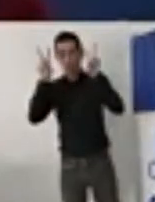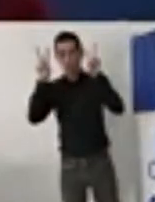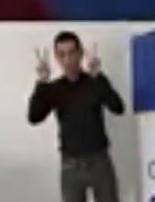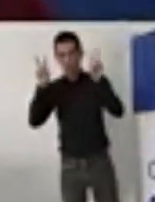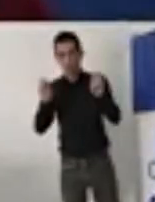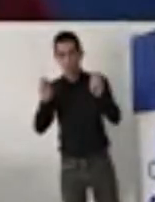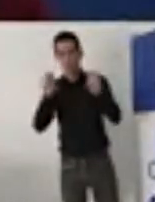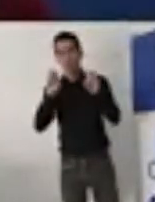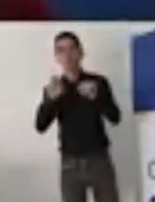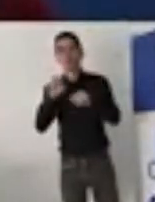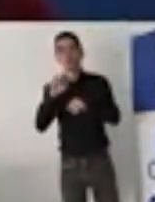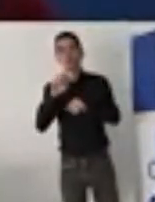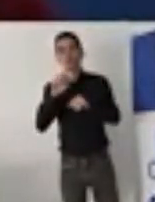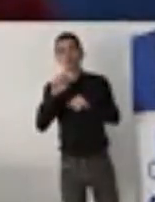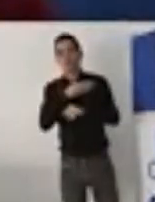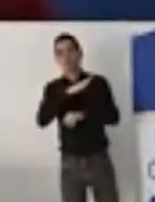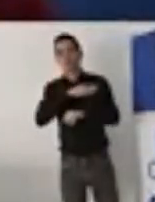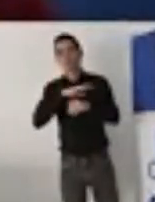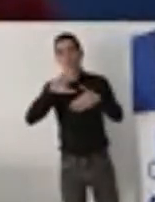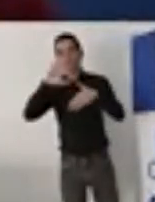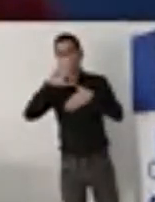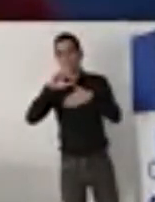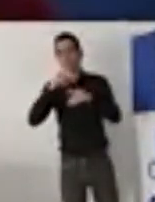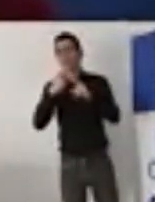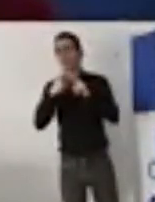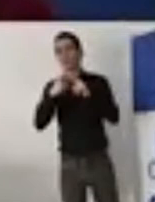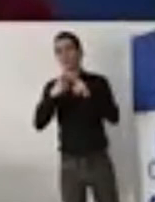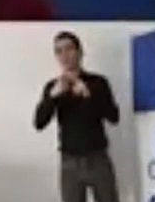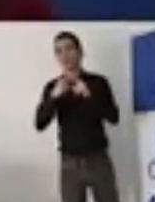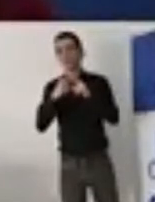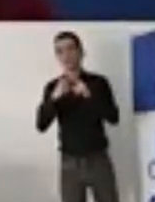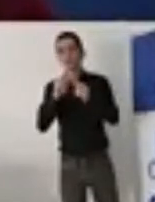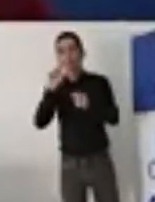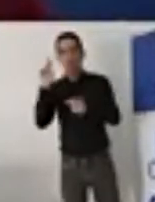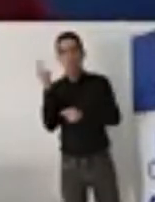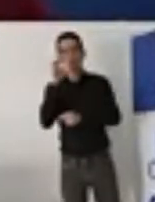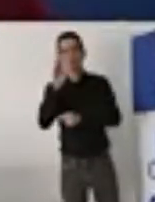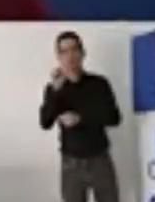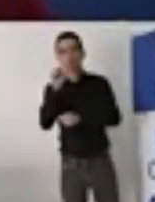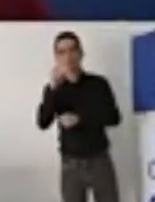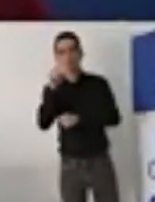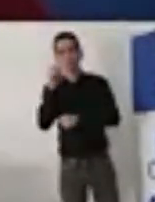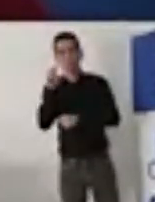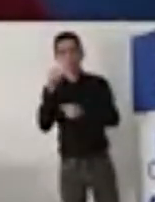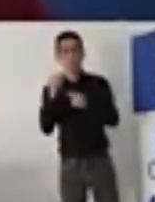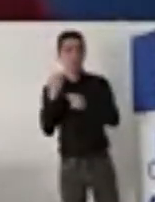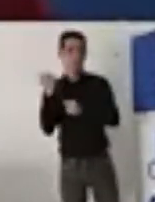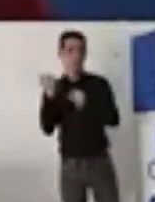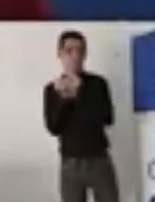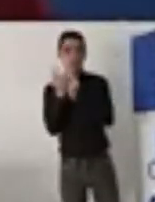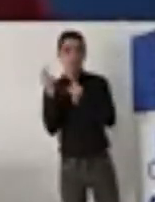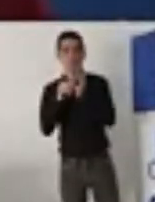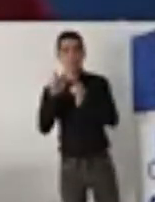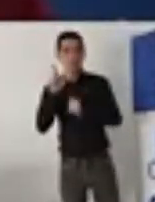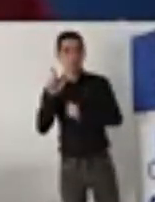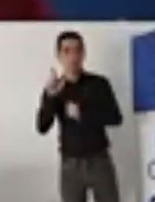Ciencias Políticas en Washington. En 2017 recibió del manos del expresidente colombiano y premio Nobel de